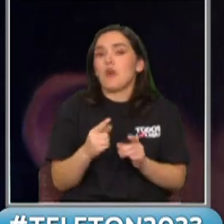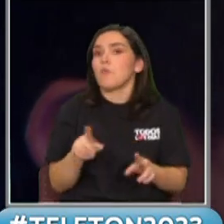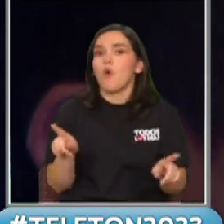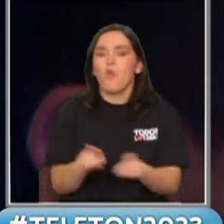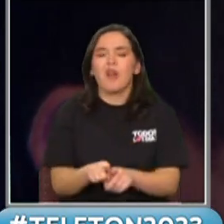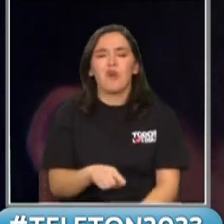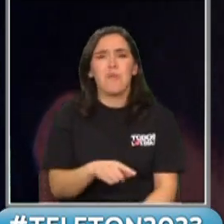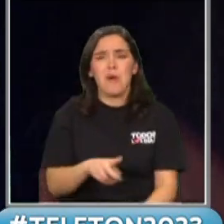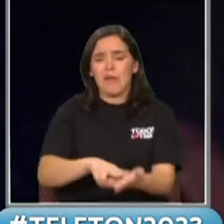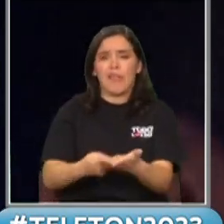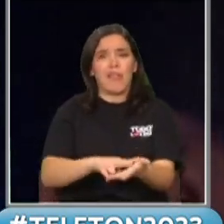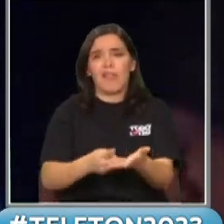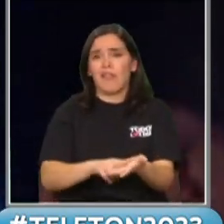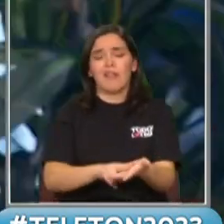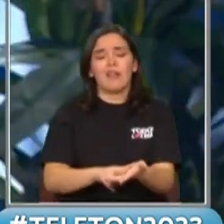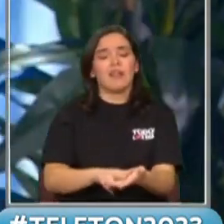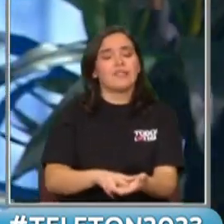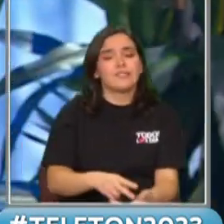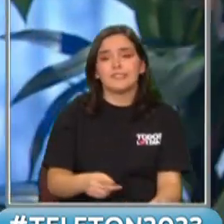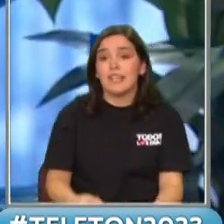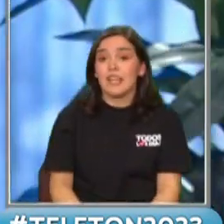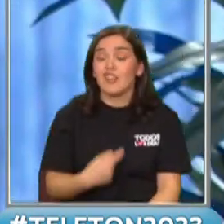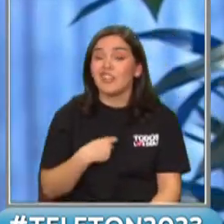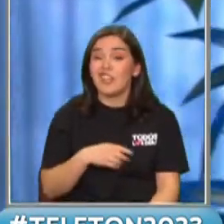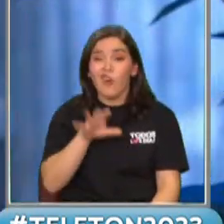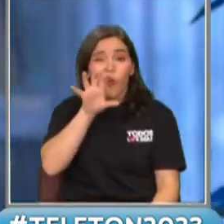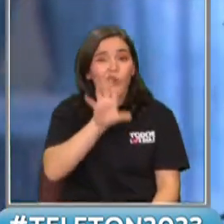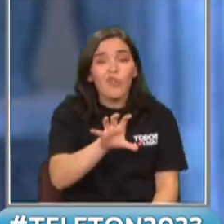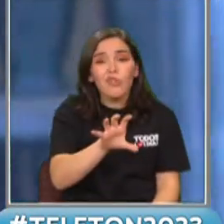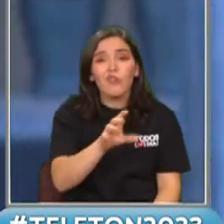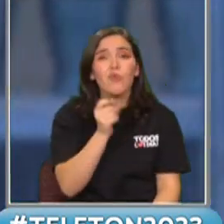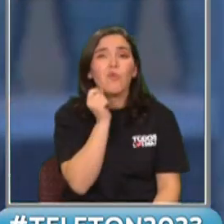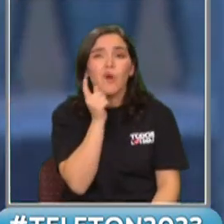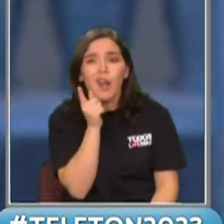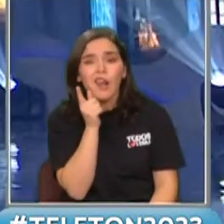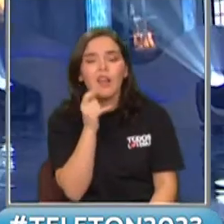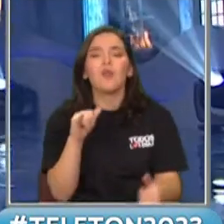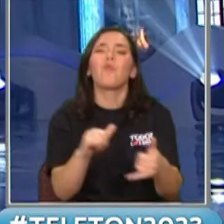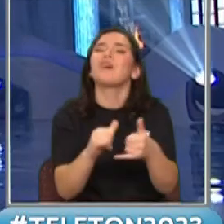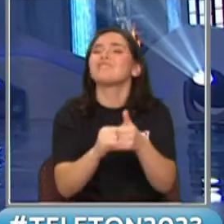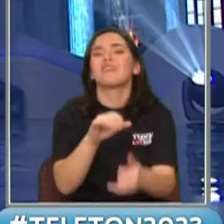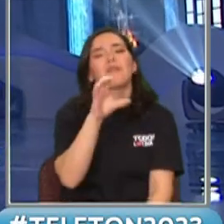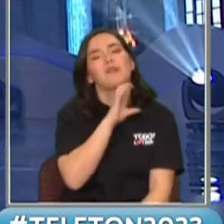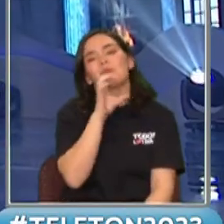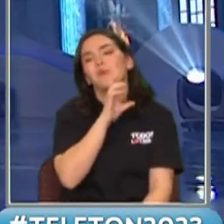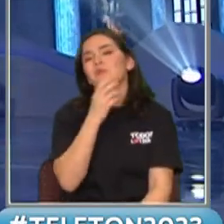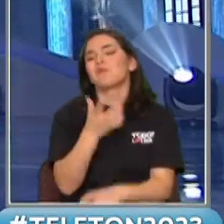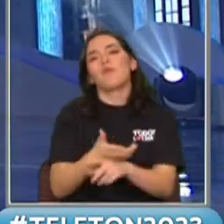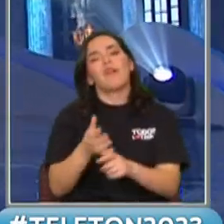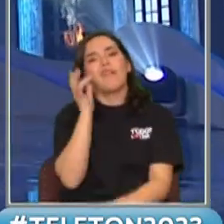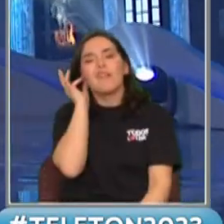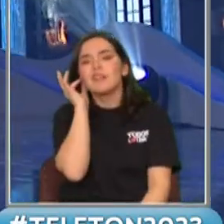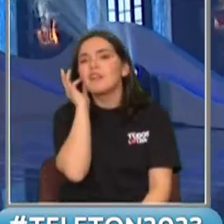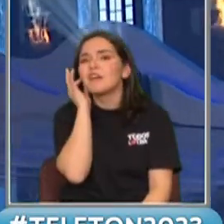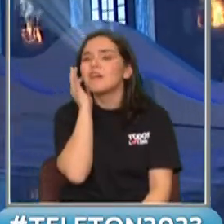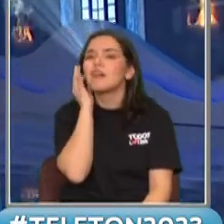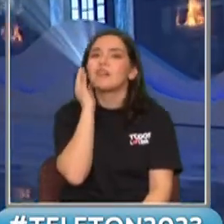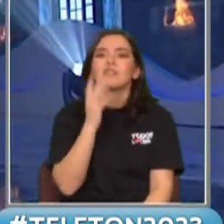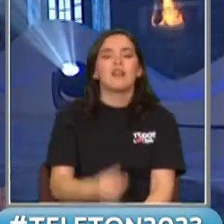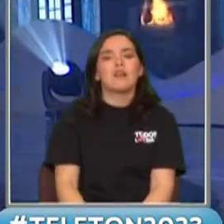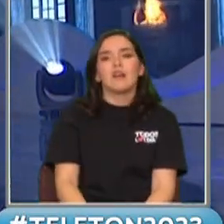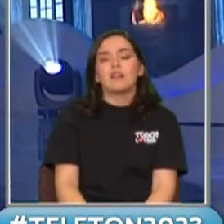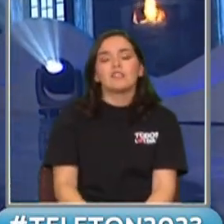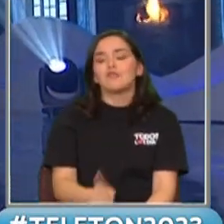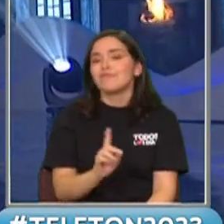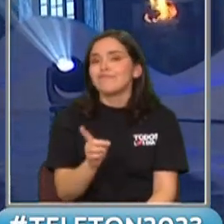no lo que más detesto yo es la es el WhatsApp del el curso huevona que enfermada